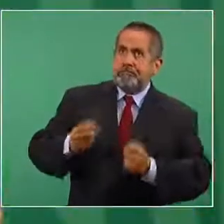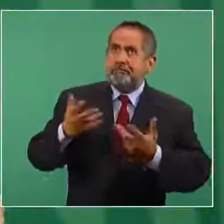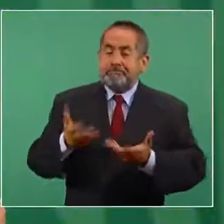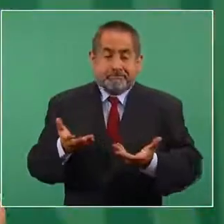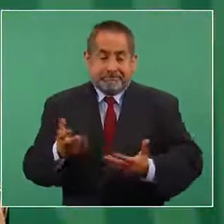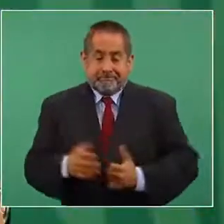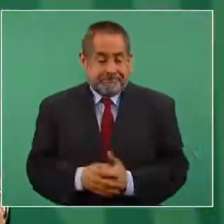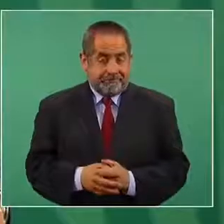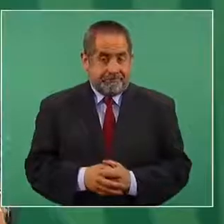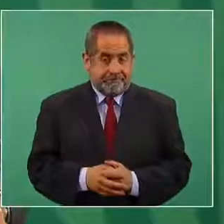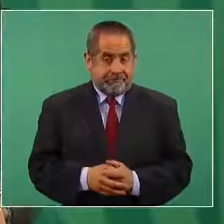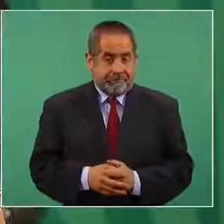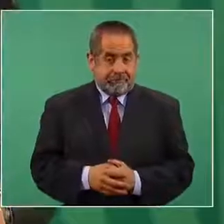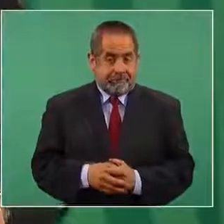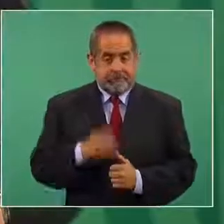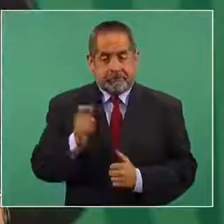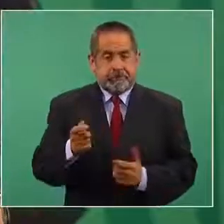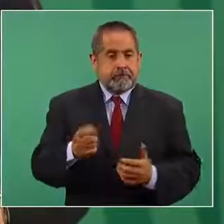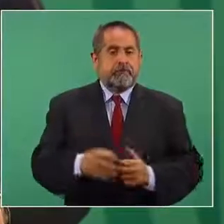Ahora